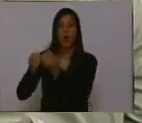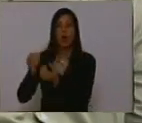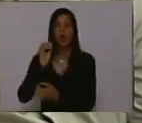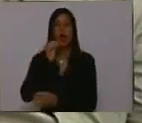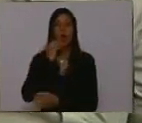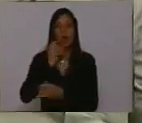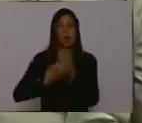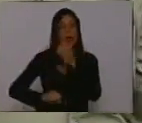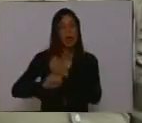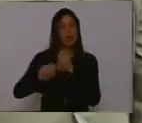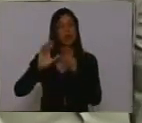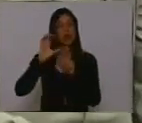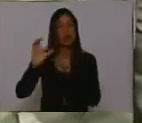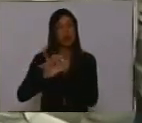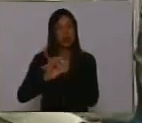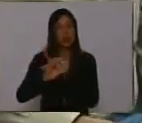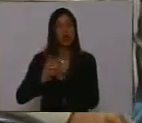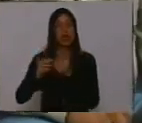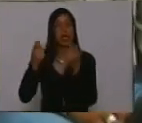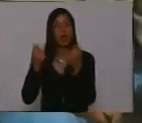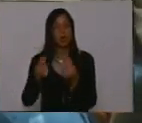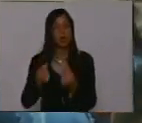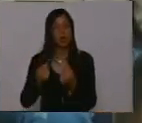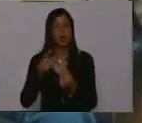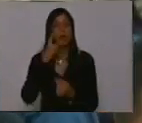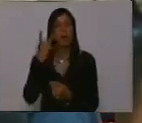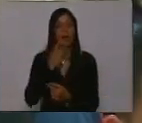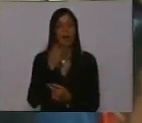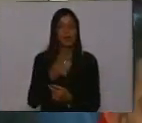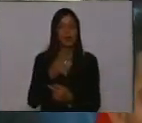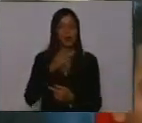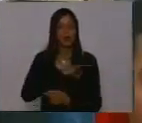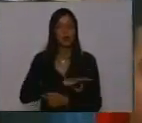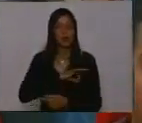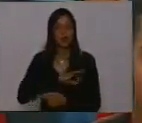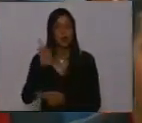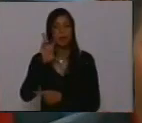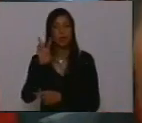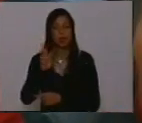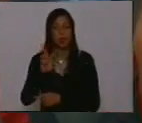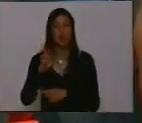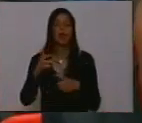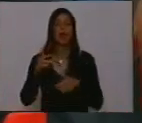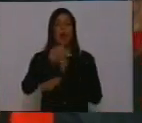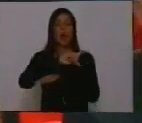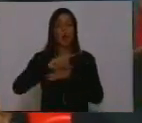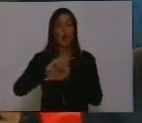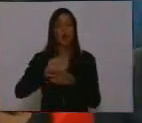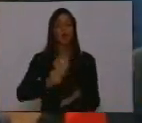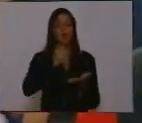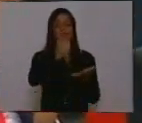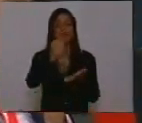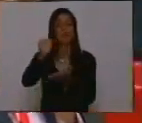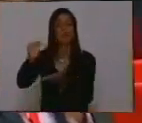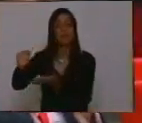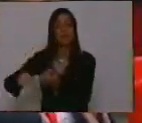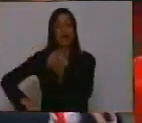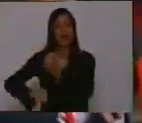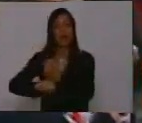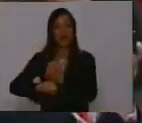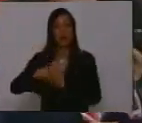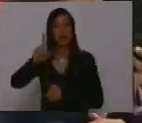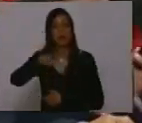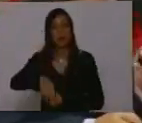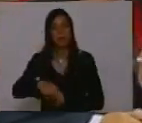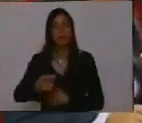desarrollo cultural, económico, político y social de la nación. Se promoverá la participación